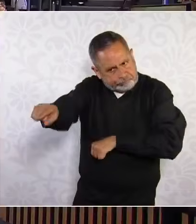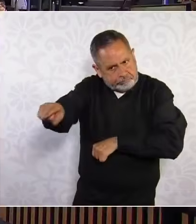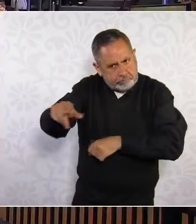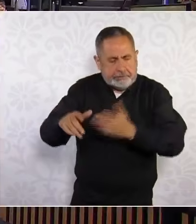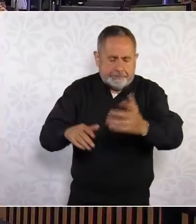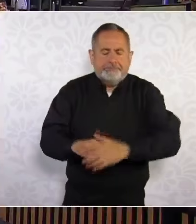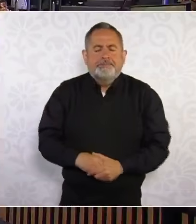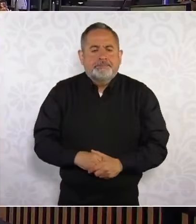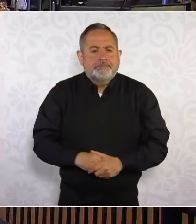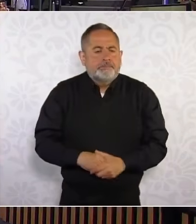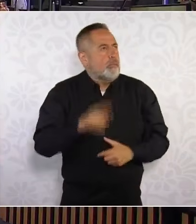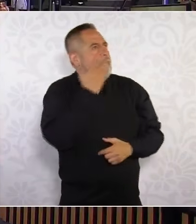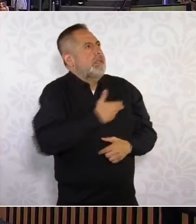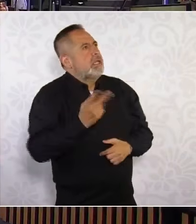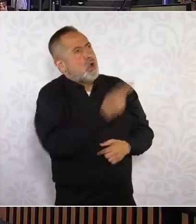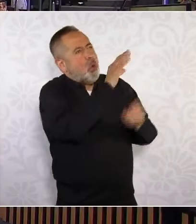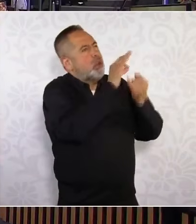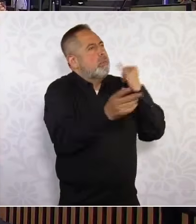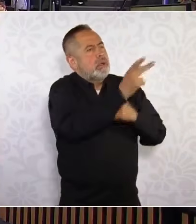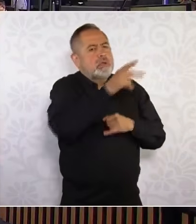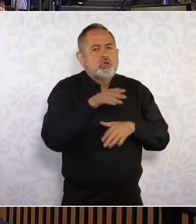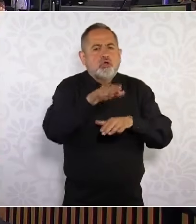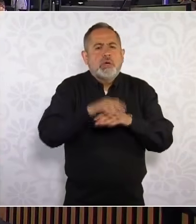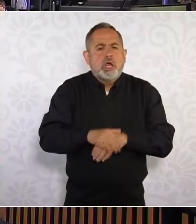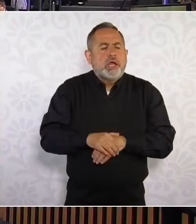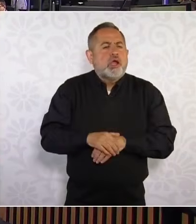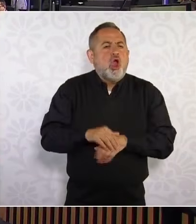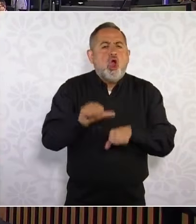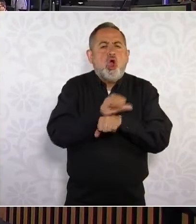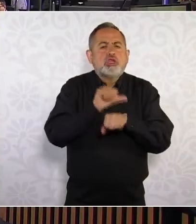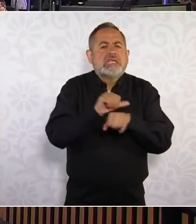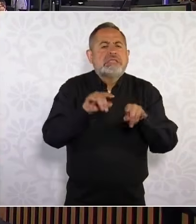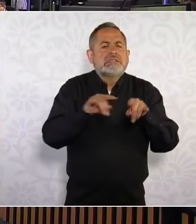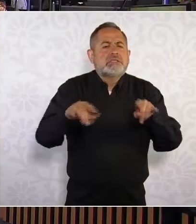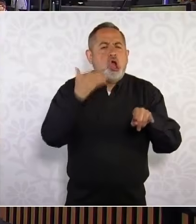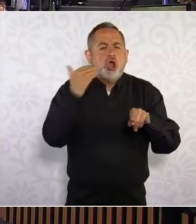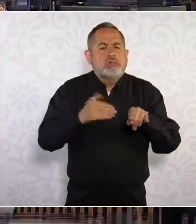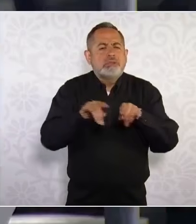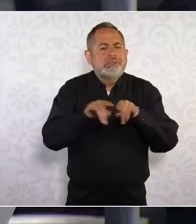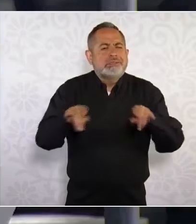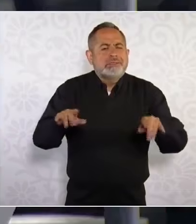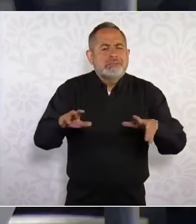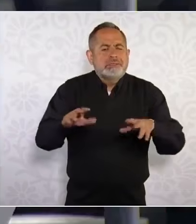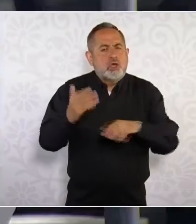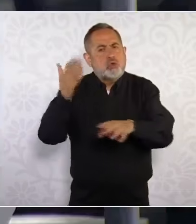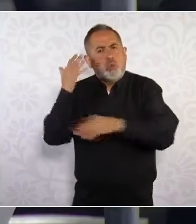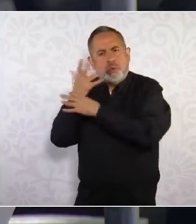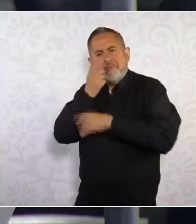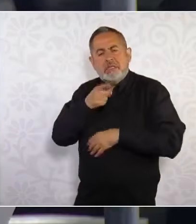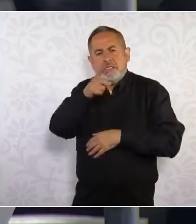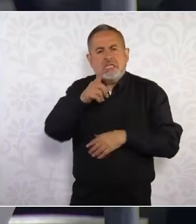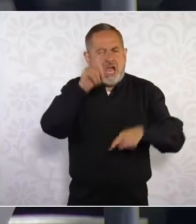ya por último es el tema de los vehículos chuecos. Al inicio del año usted deroga